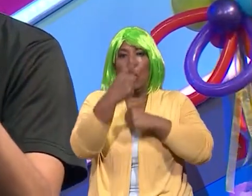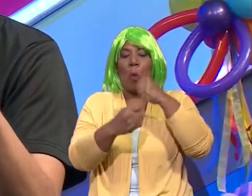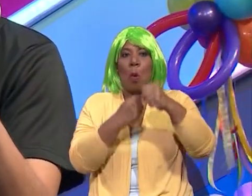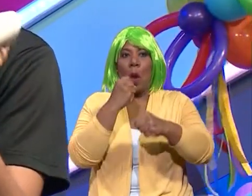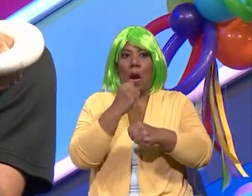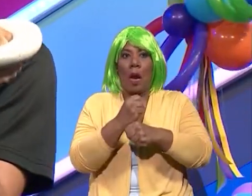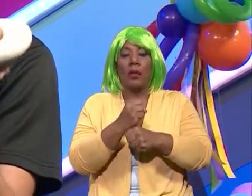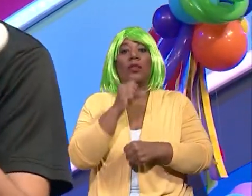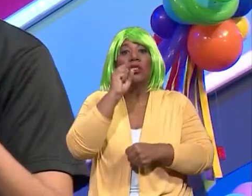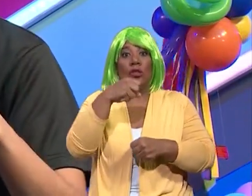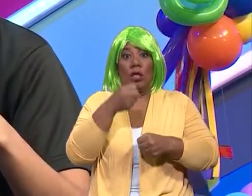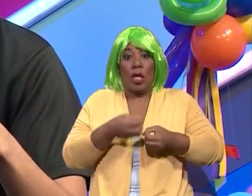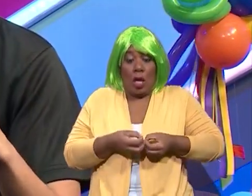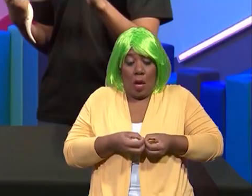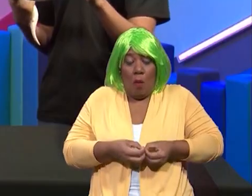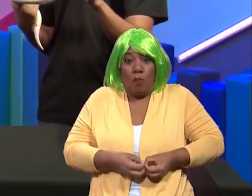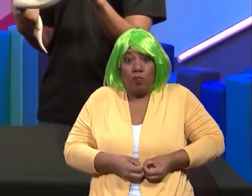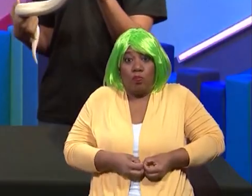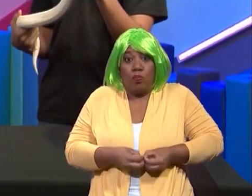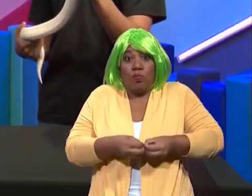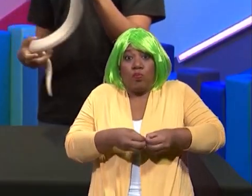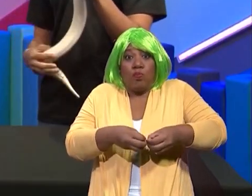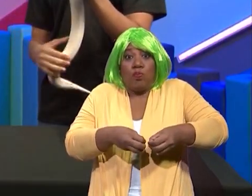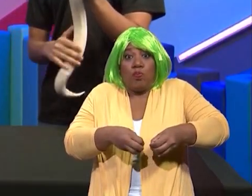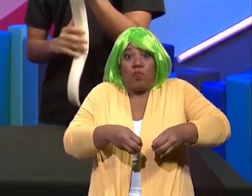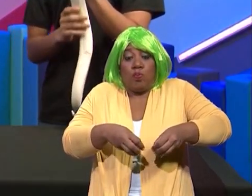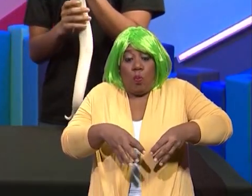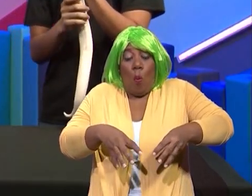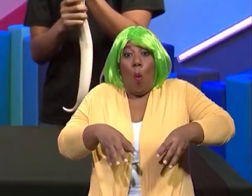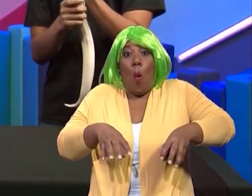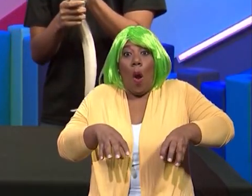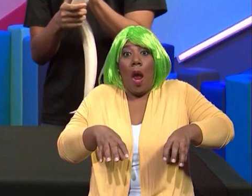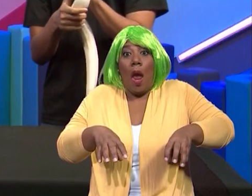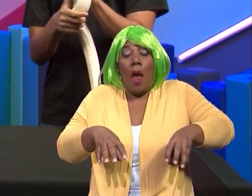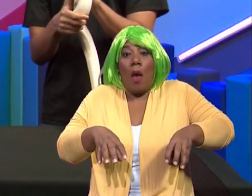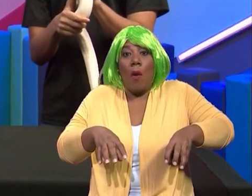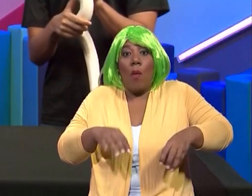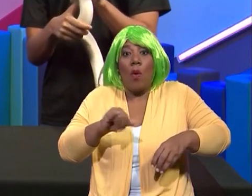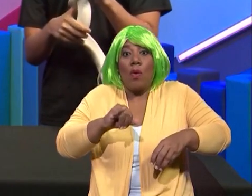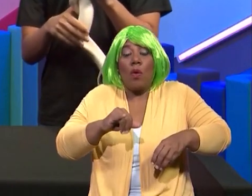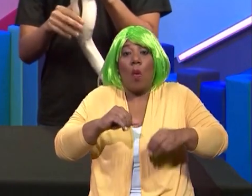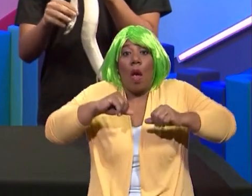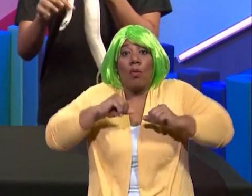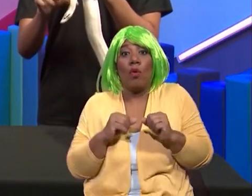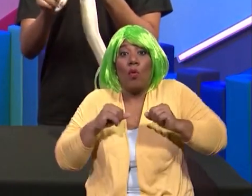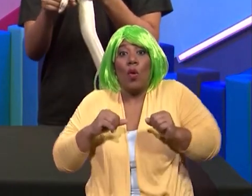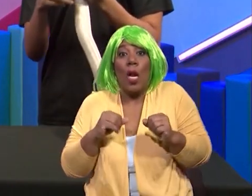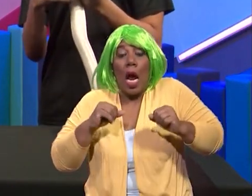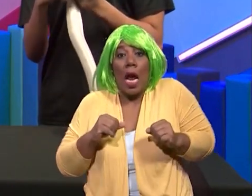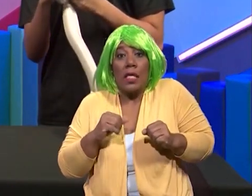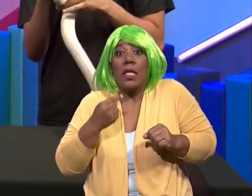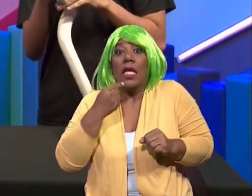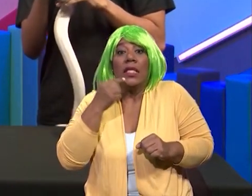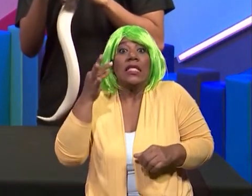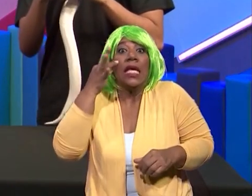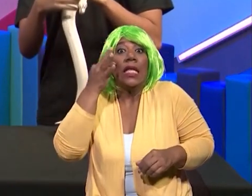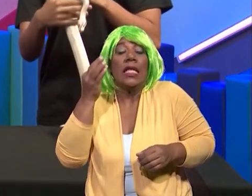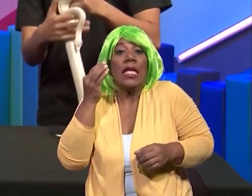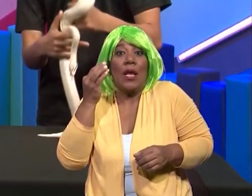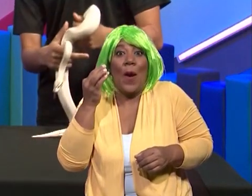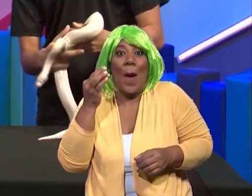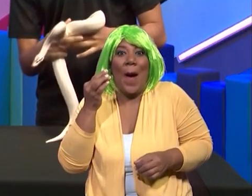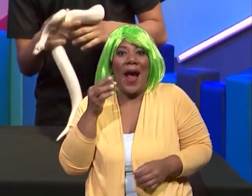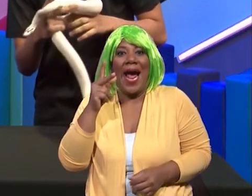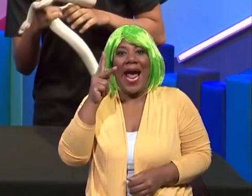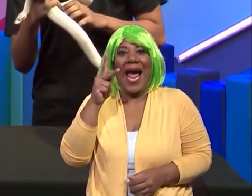ellas? Bueno, ellas nacen por huevos. Importante, ellas nacen por huevos. Así como las gallinas, con huevos,